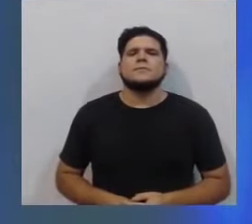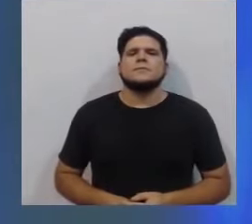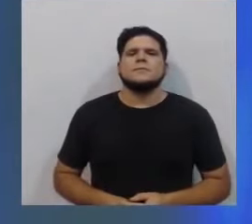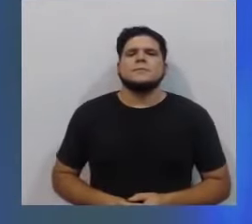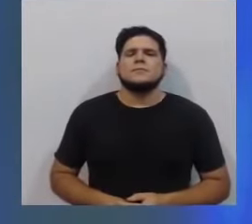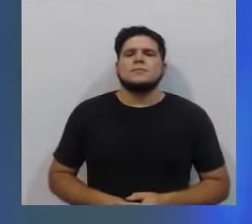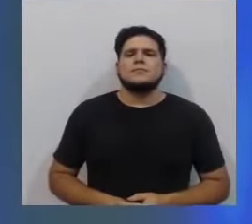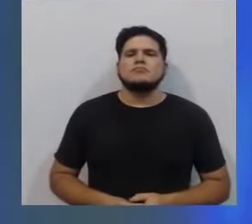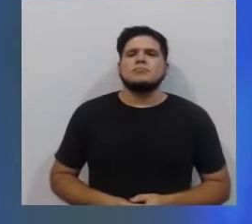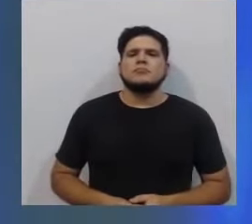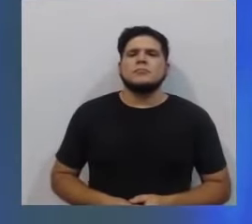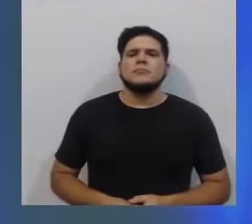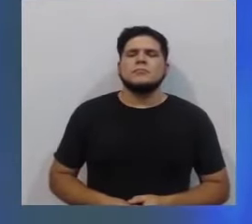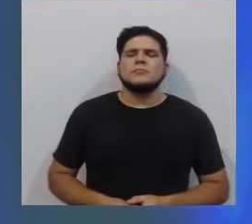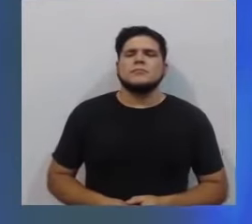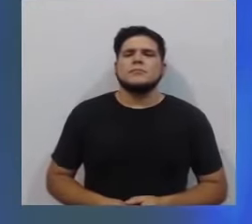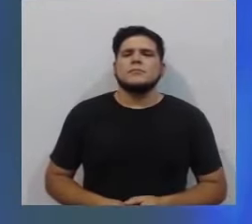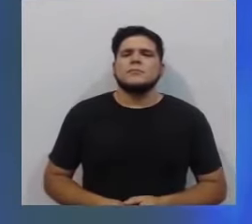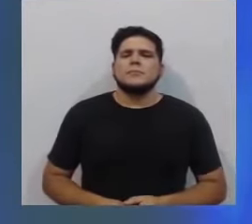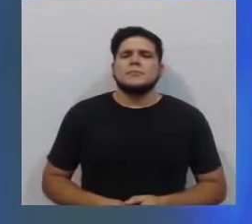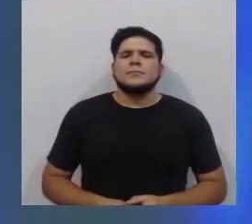difícil va a forjar mi carácter